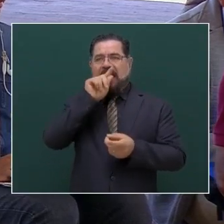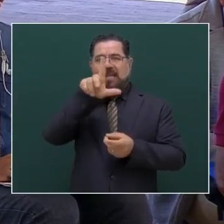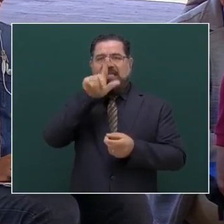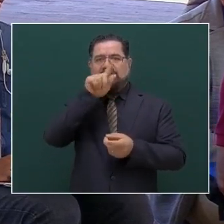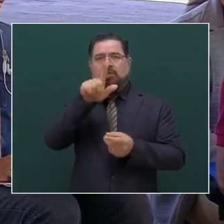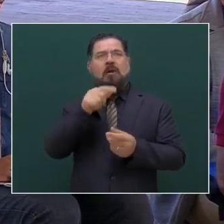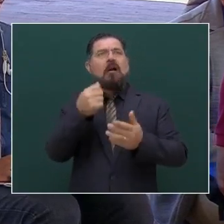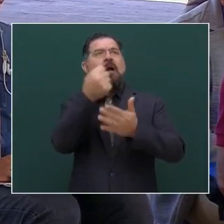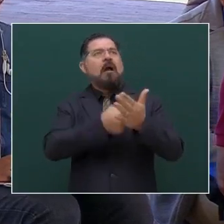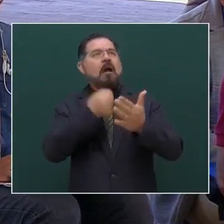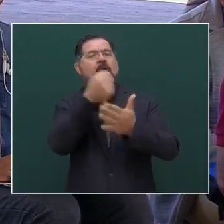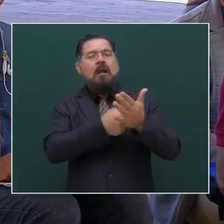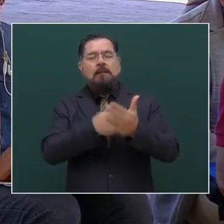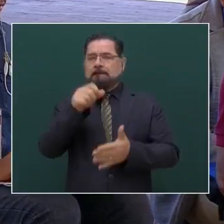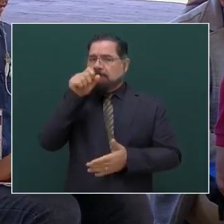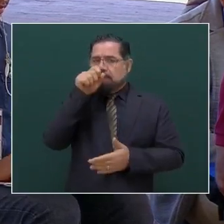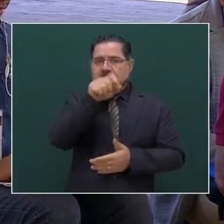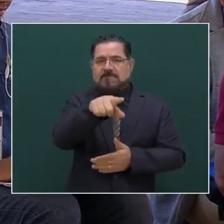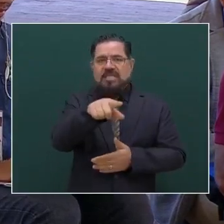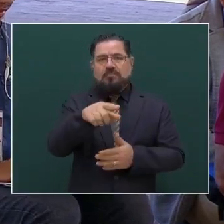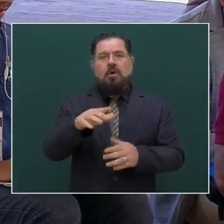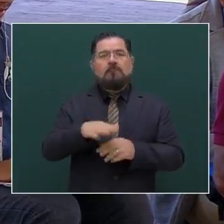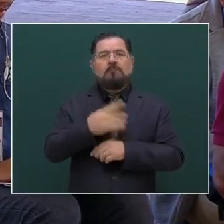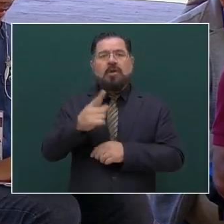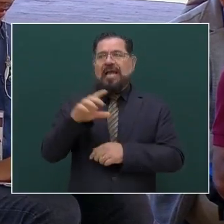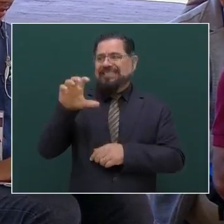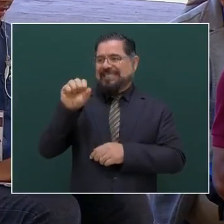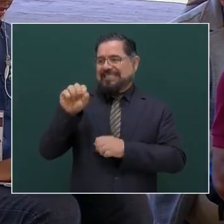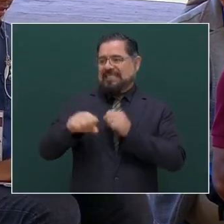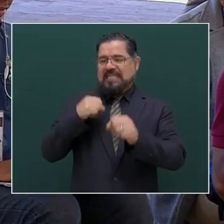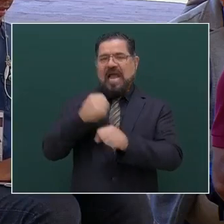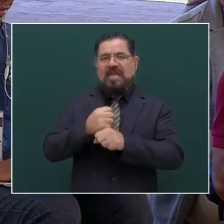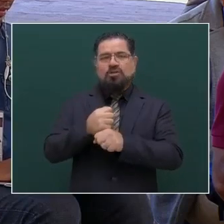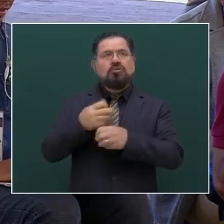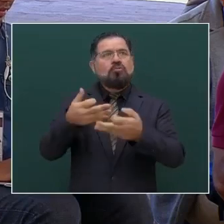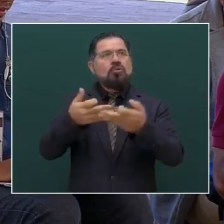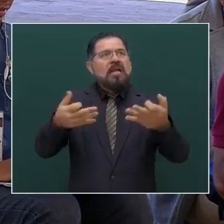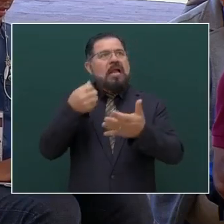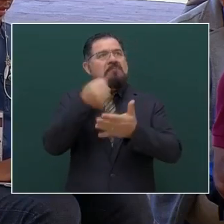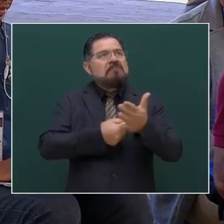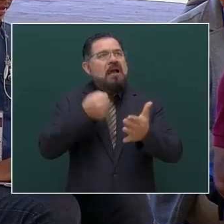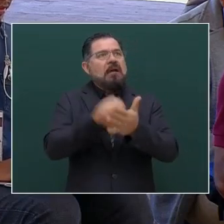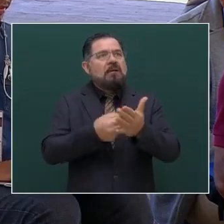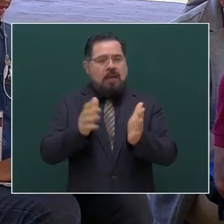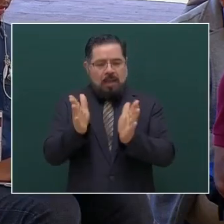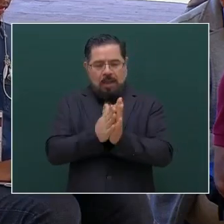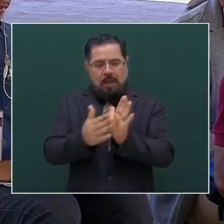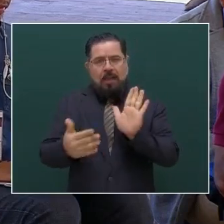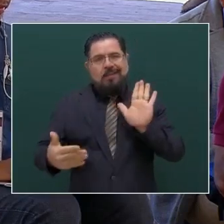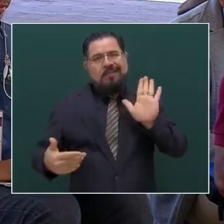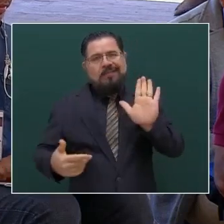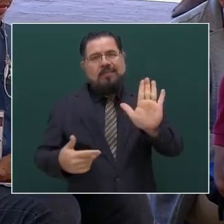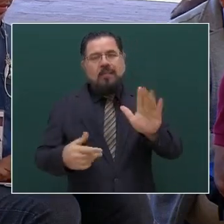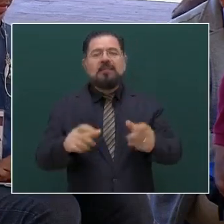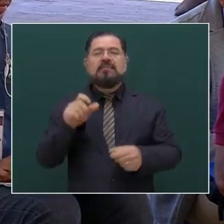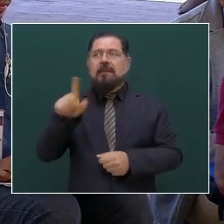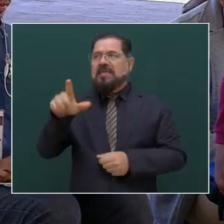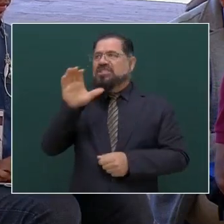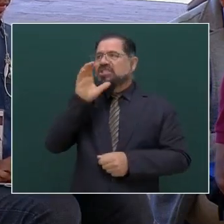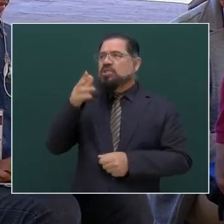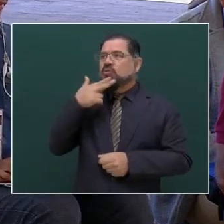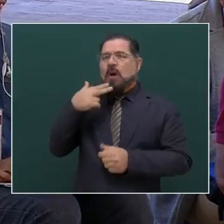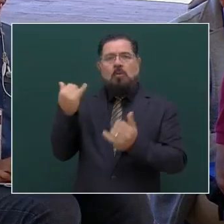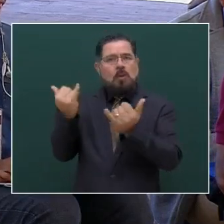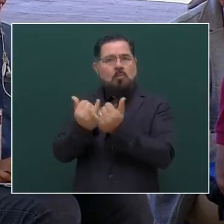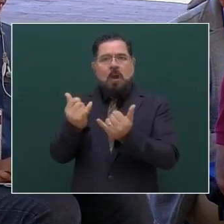que también iban por lo mismo, 60 años peleando por la tierra, con sentencias firmes. En Chihuahua también,